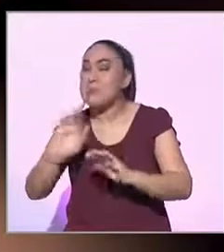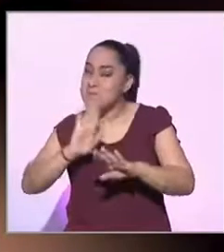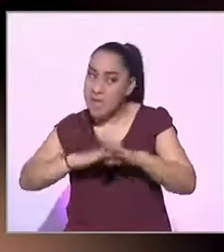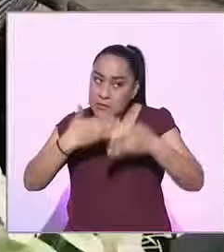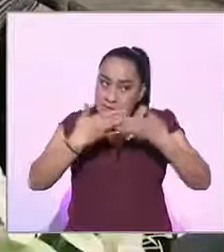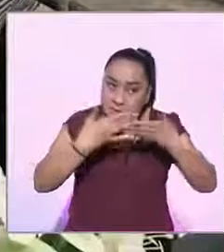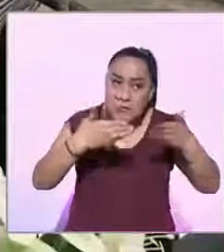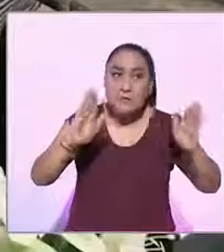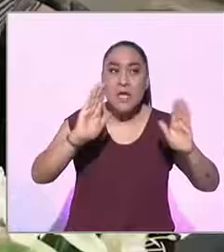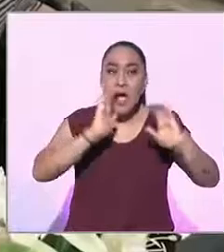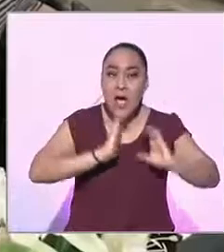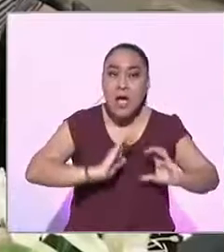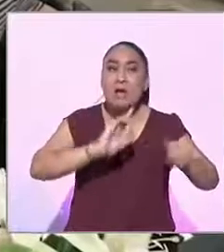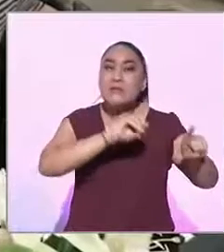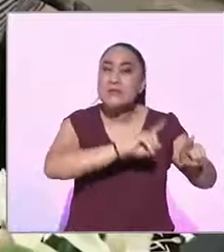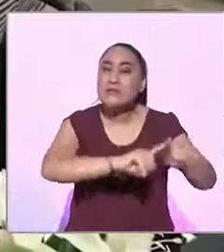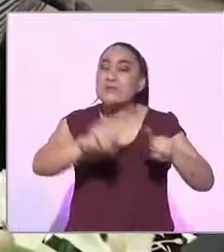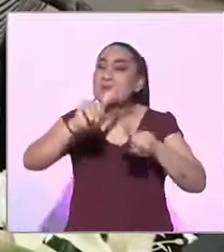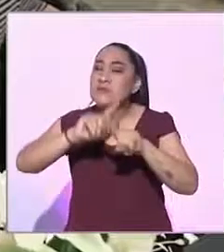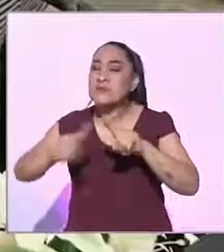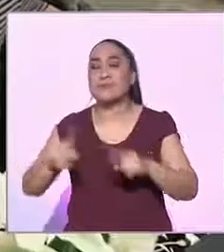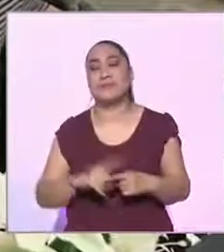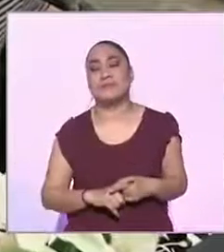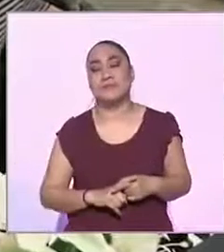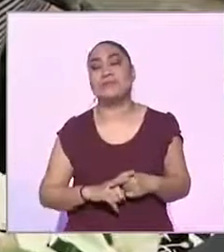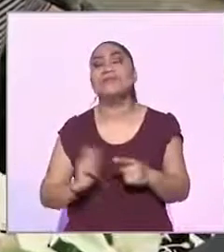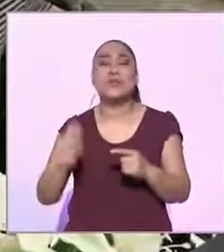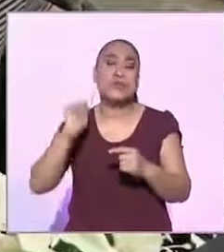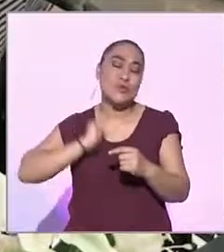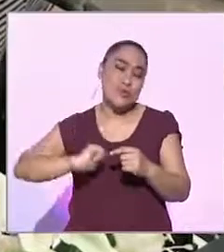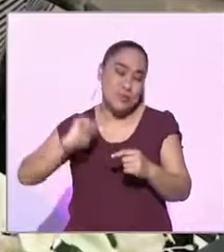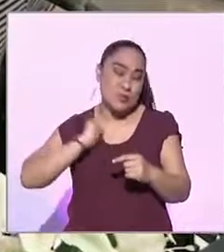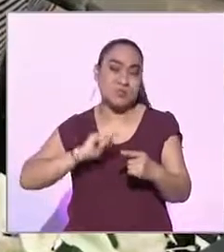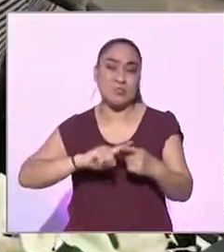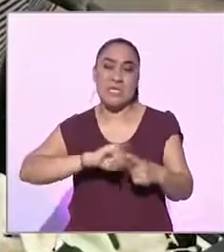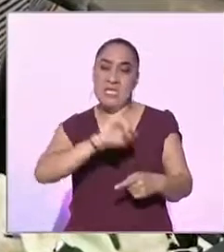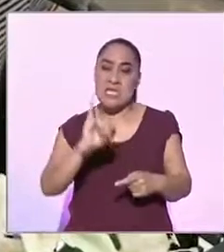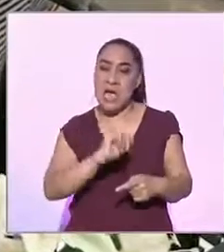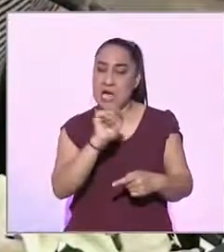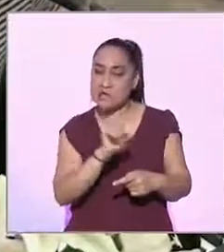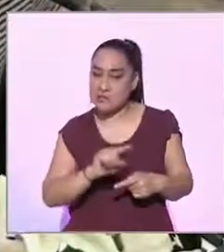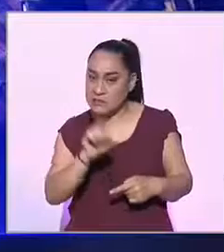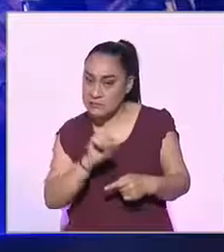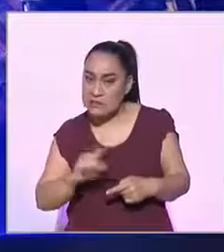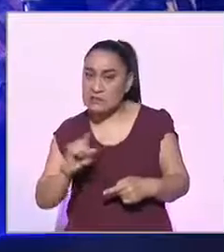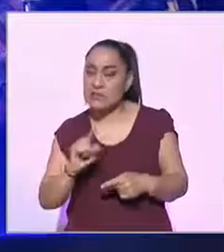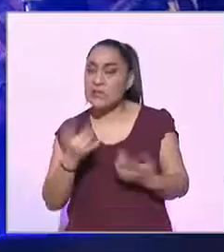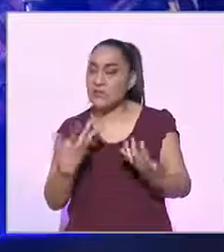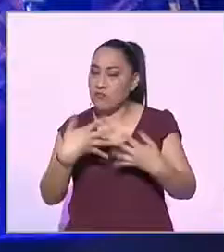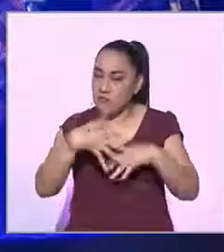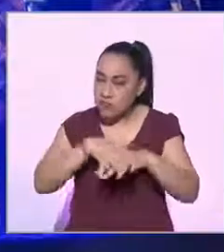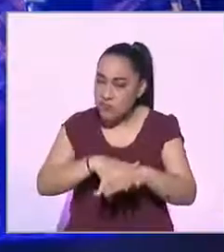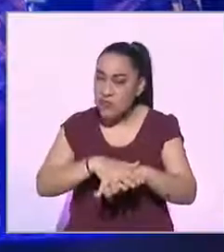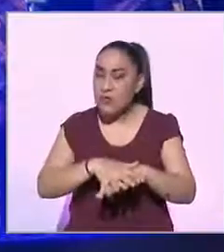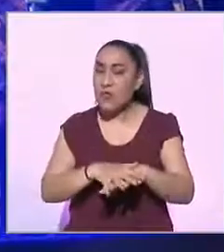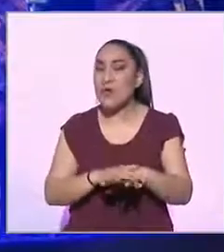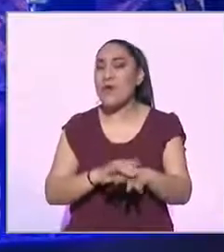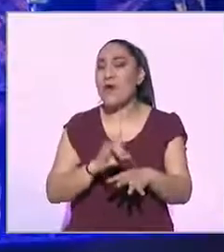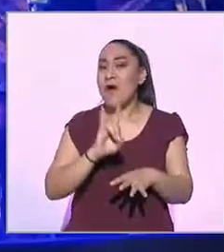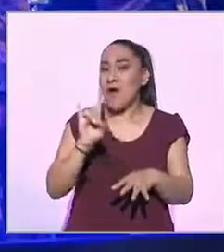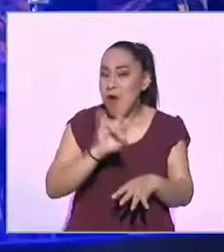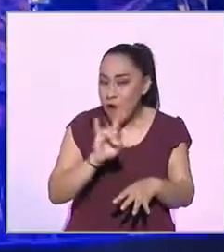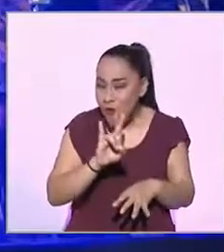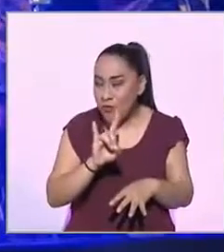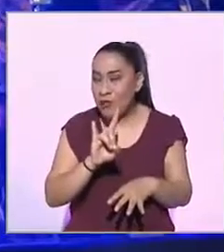la música medieval, renacentista, jazz, fusión, rock progresivo.